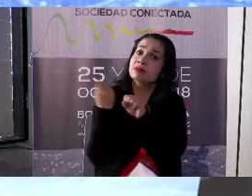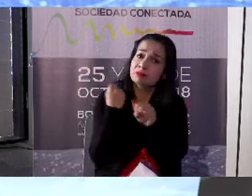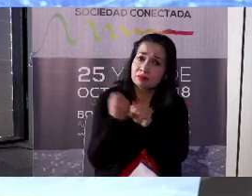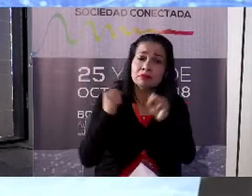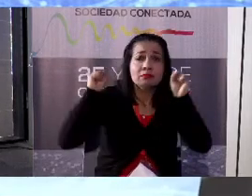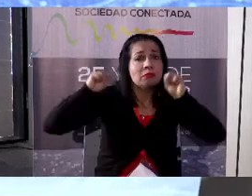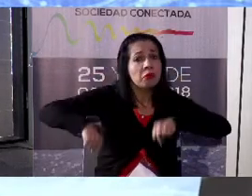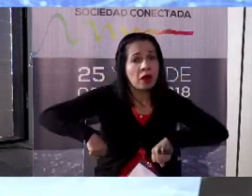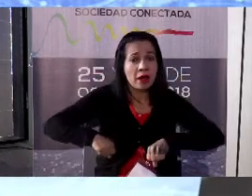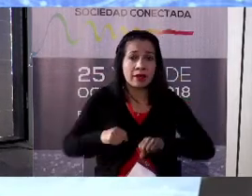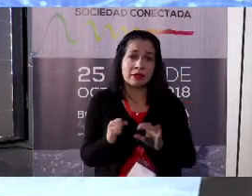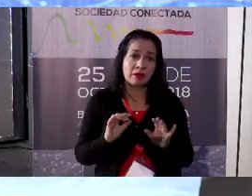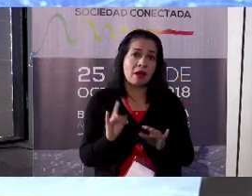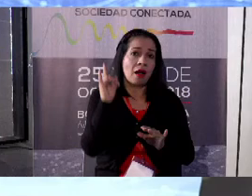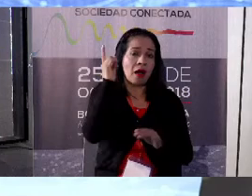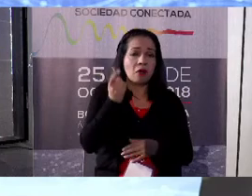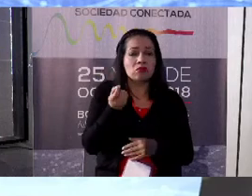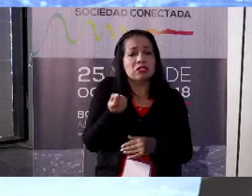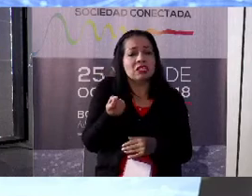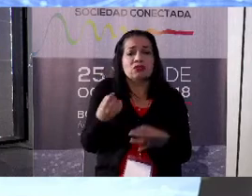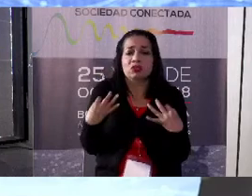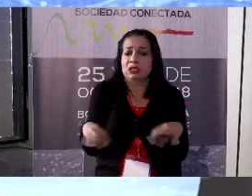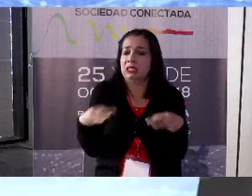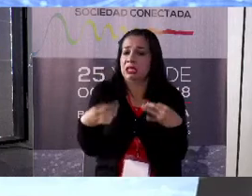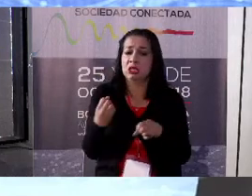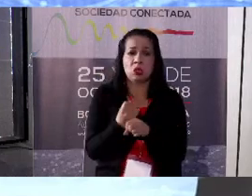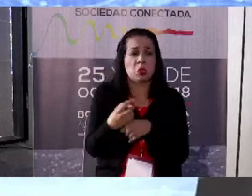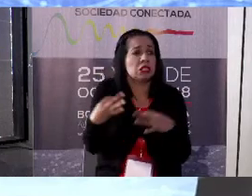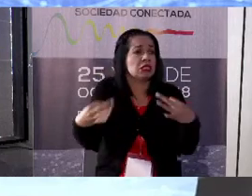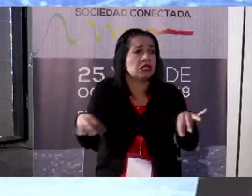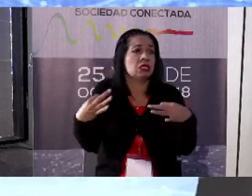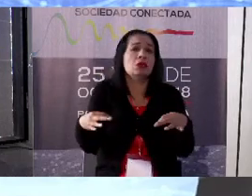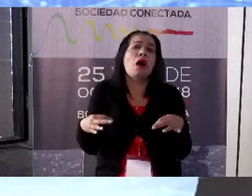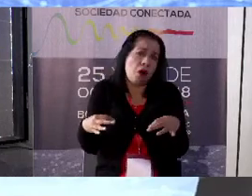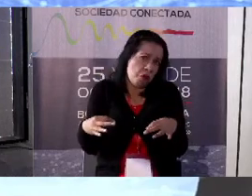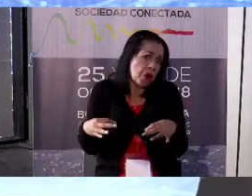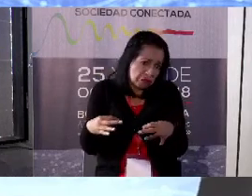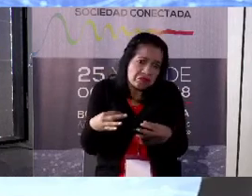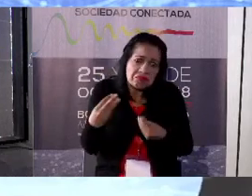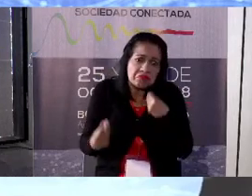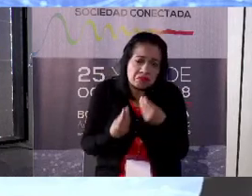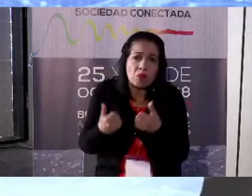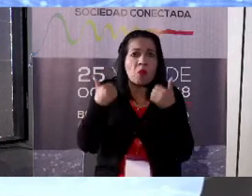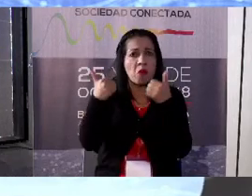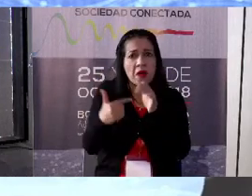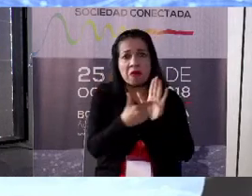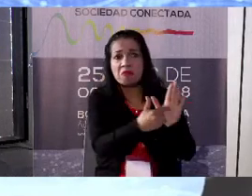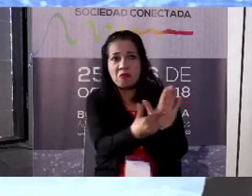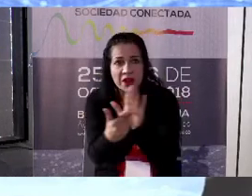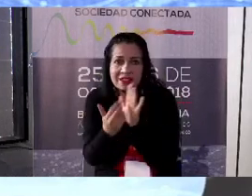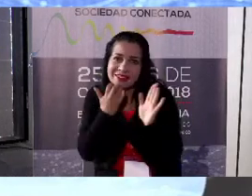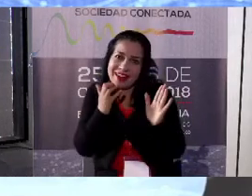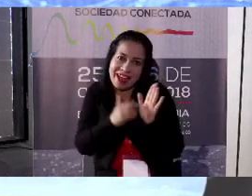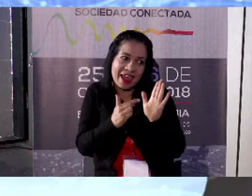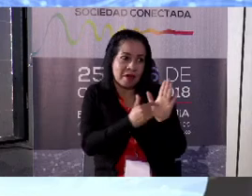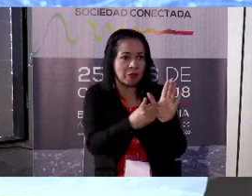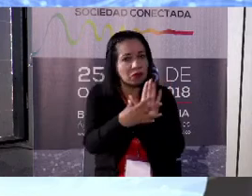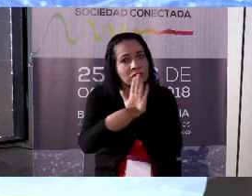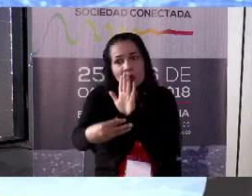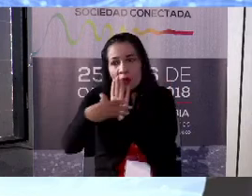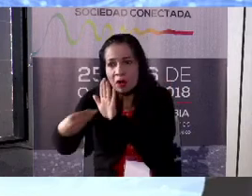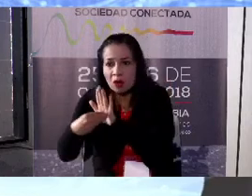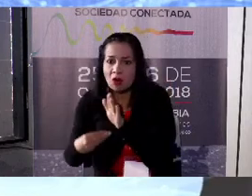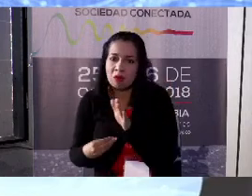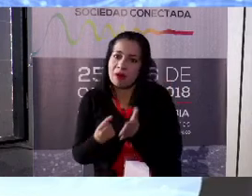que que que que no hace nada o sea siempre se hace con el mismo ejemplo con cualquier cosa podemos colaborar en que podamos